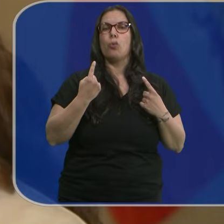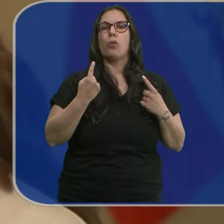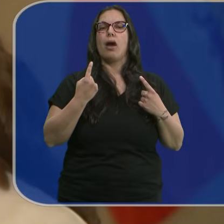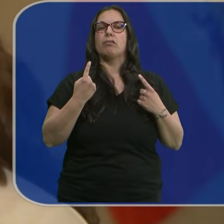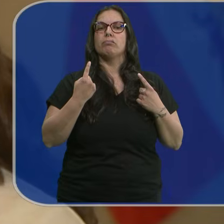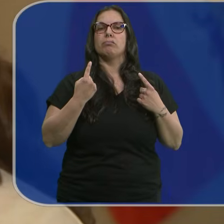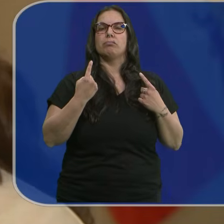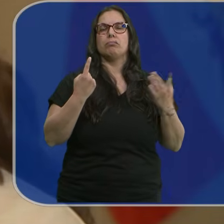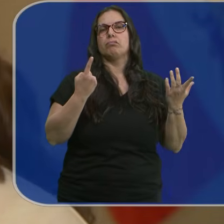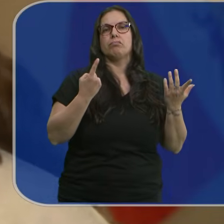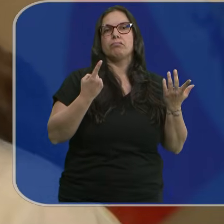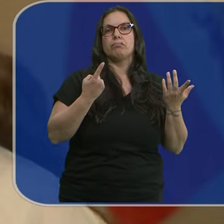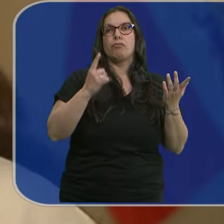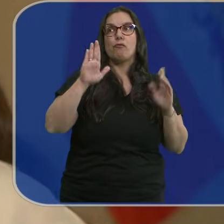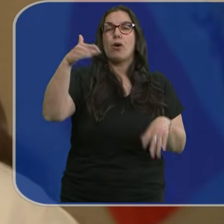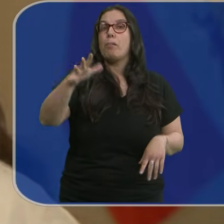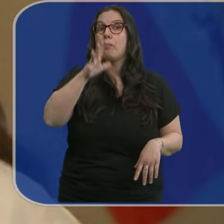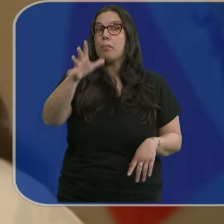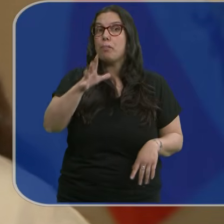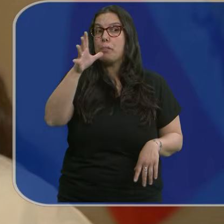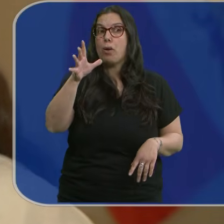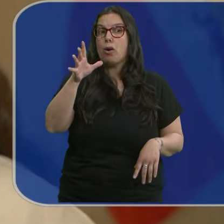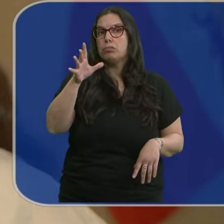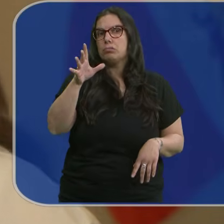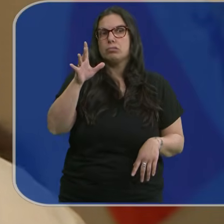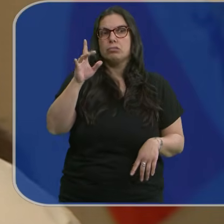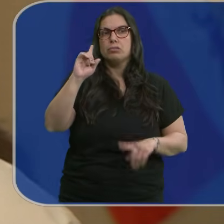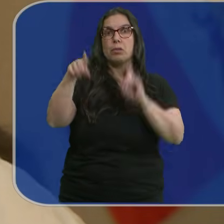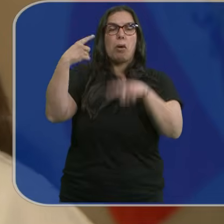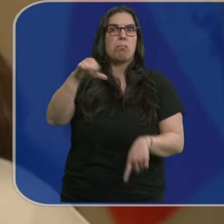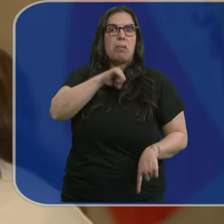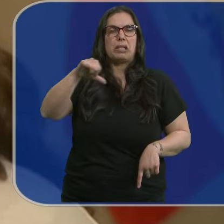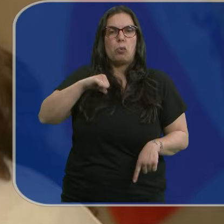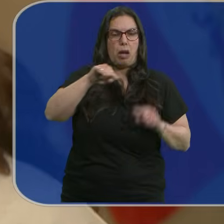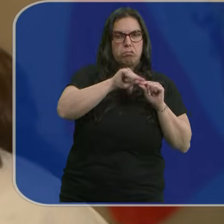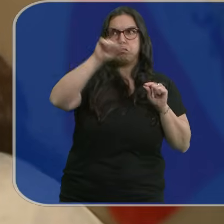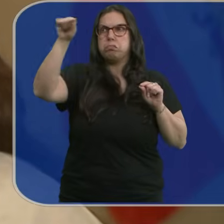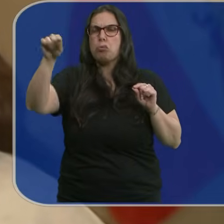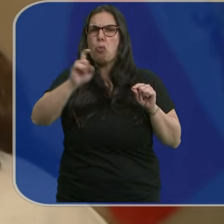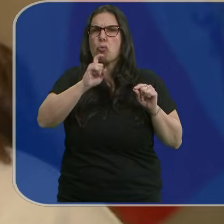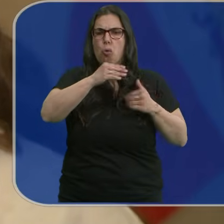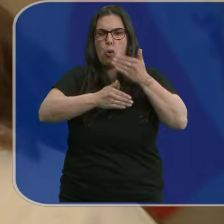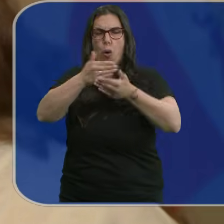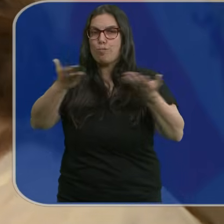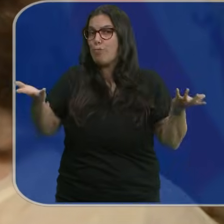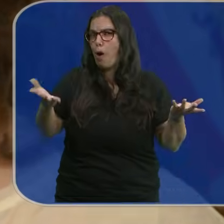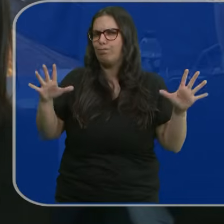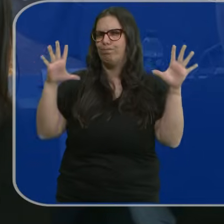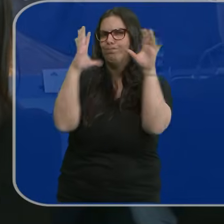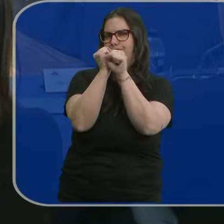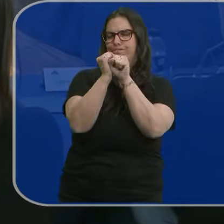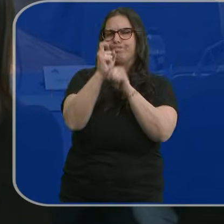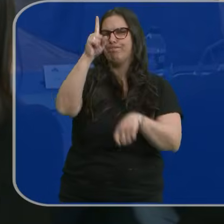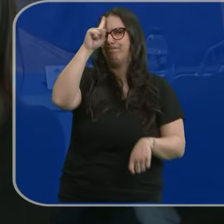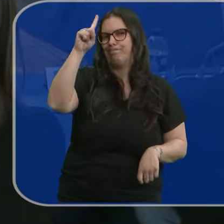original y posteriormente aparecen en una colección particular y en un museo. ¿Cómo se produjo? Pues es algo que todavía no